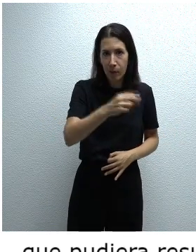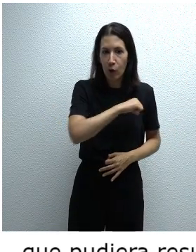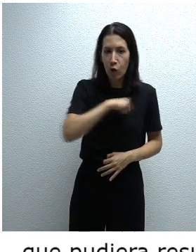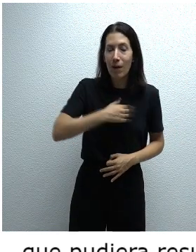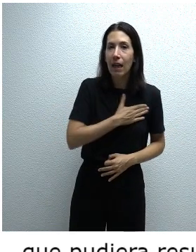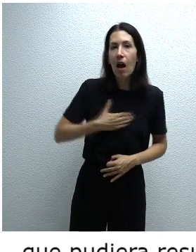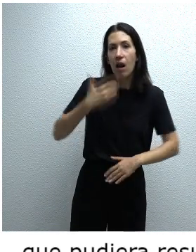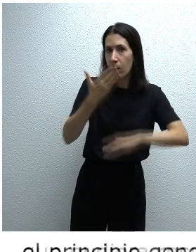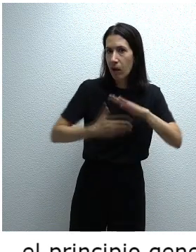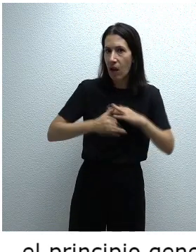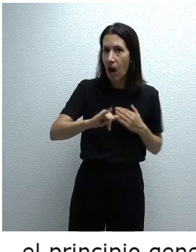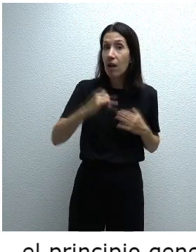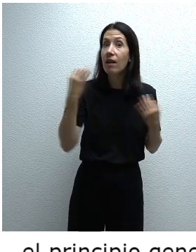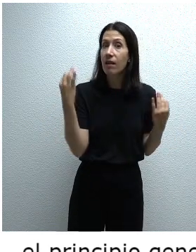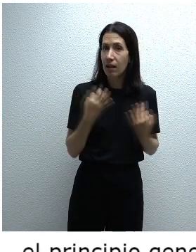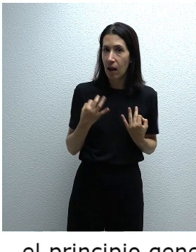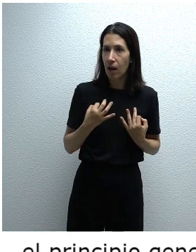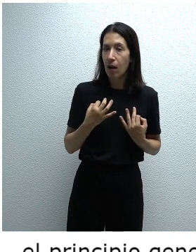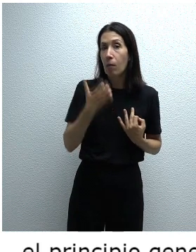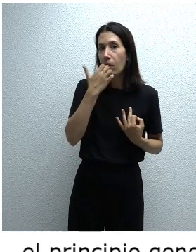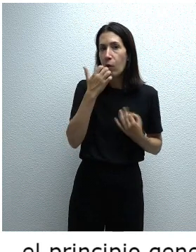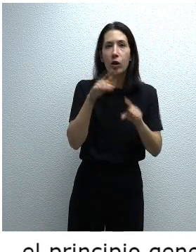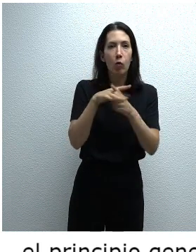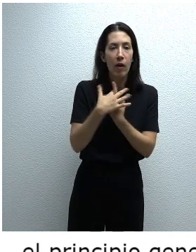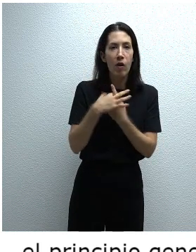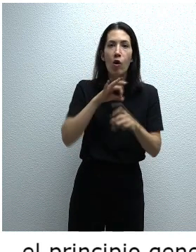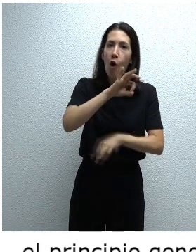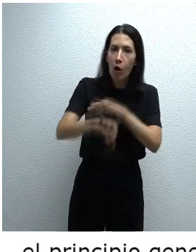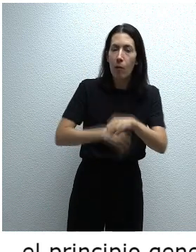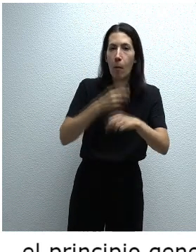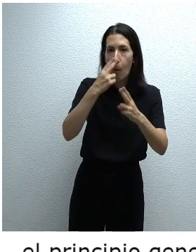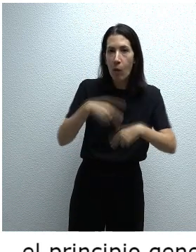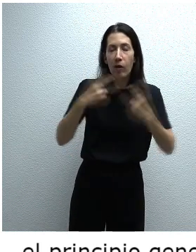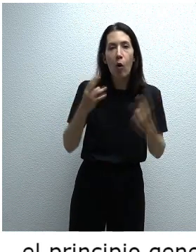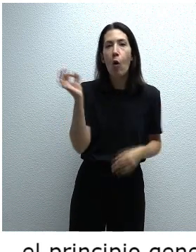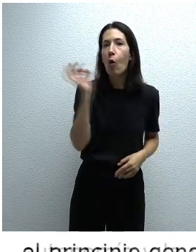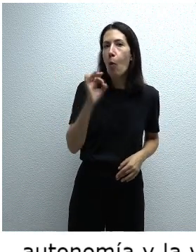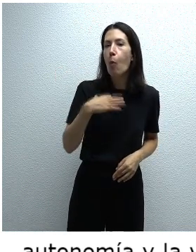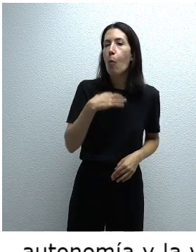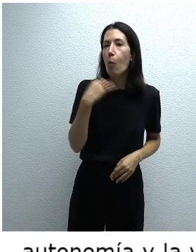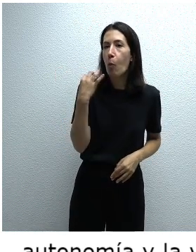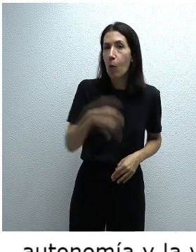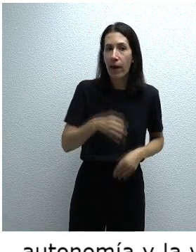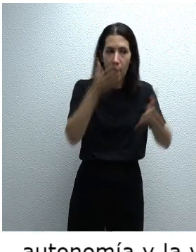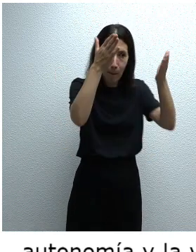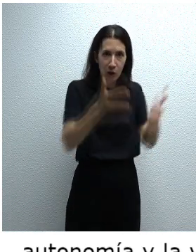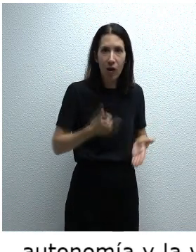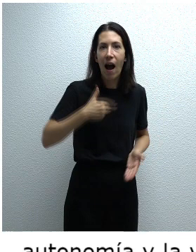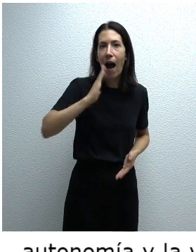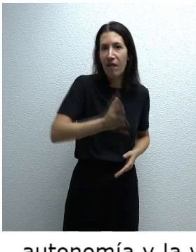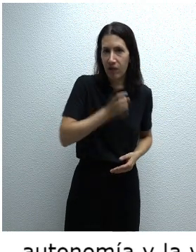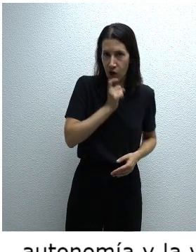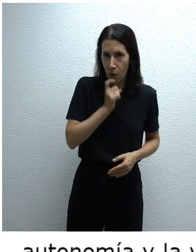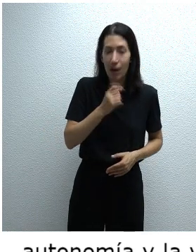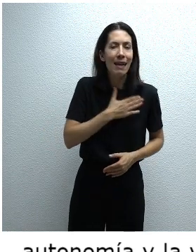serie de limitaciones, que son el orden público y el perjuicio, digamos, a esa persona. En